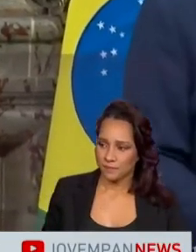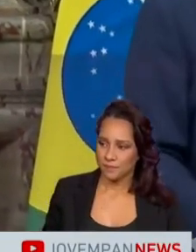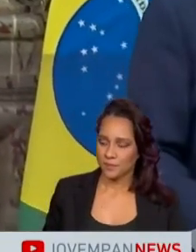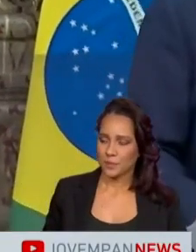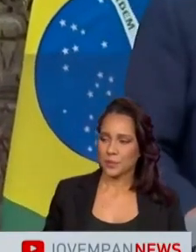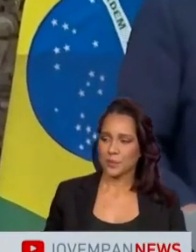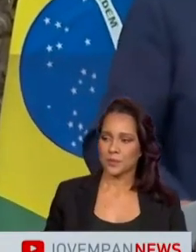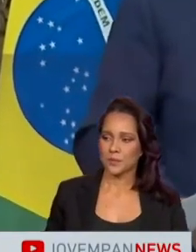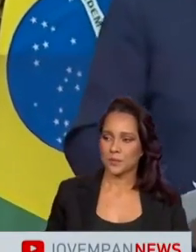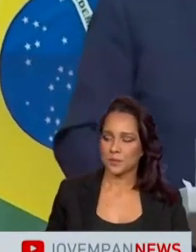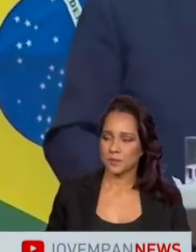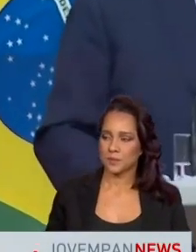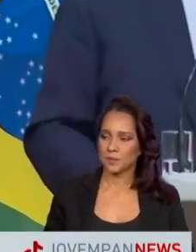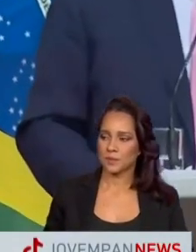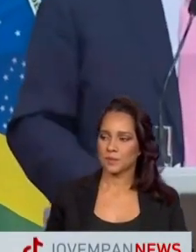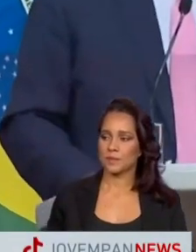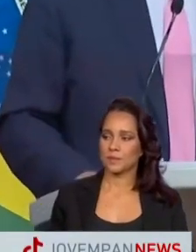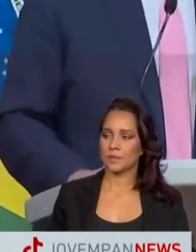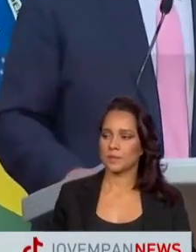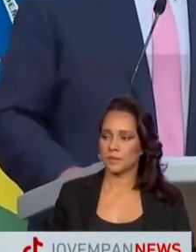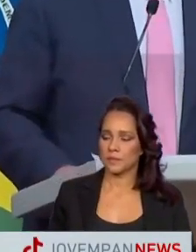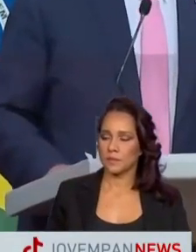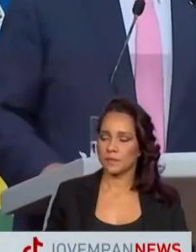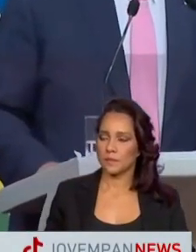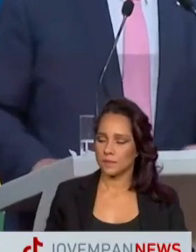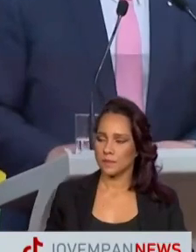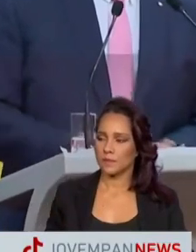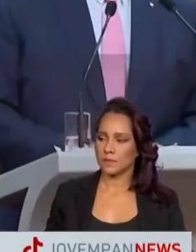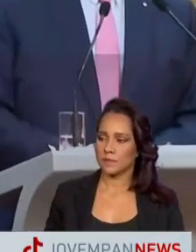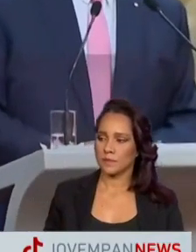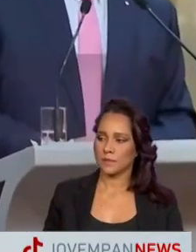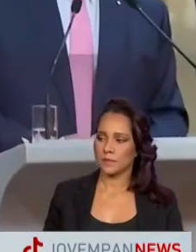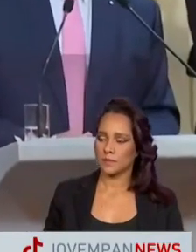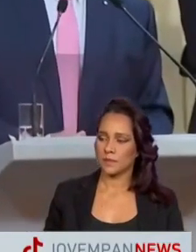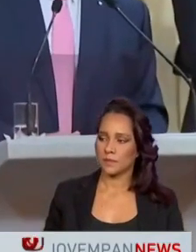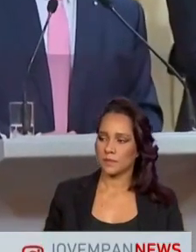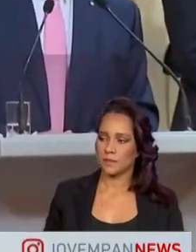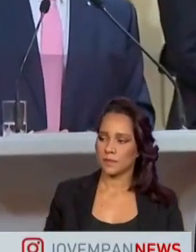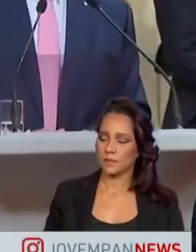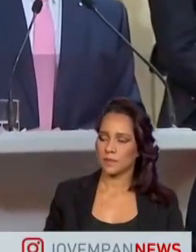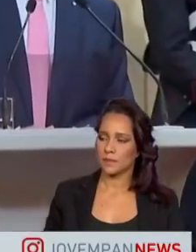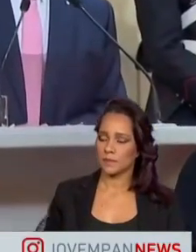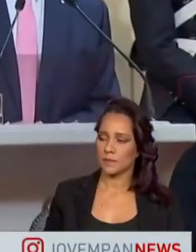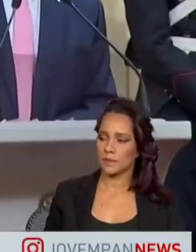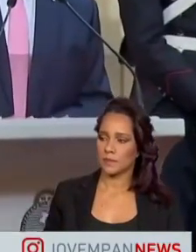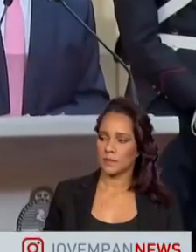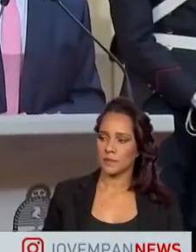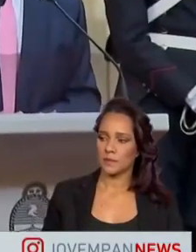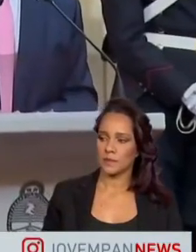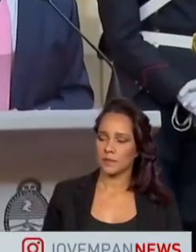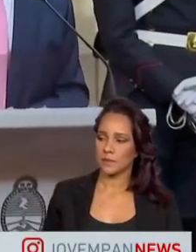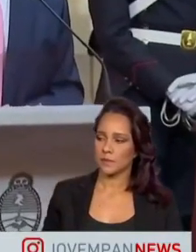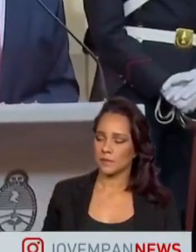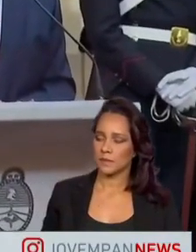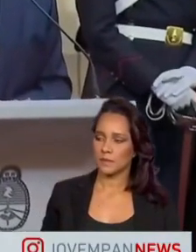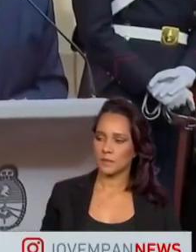presidente Lula. Mi consulta va dirigida a ambos mandatarios y es si pueden brindar su visión y su análisis acerca